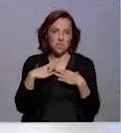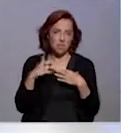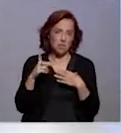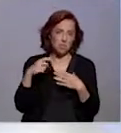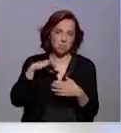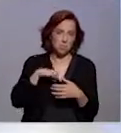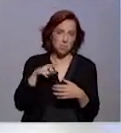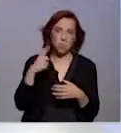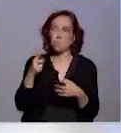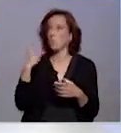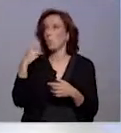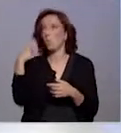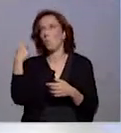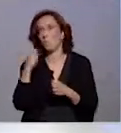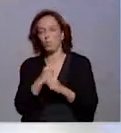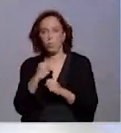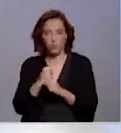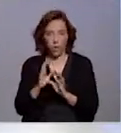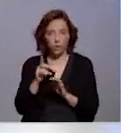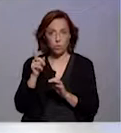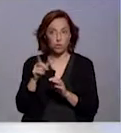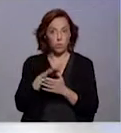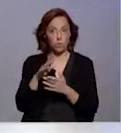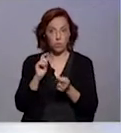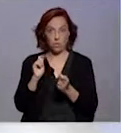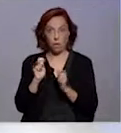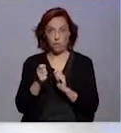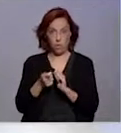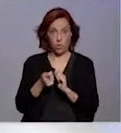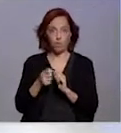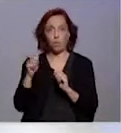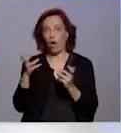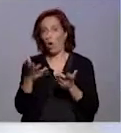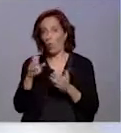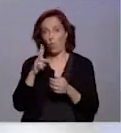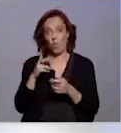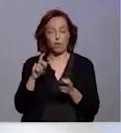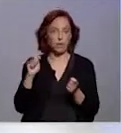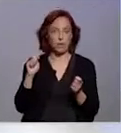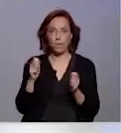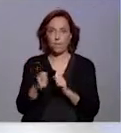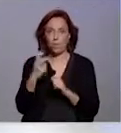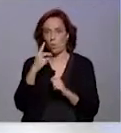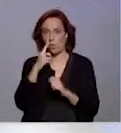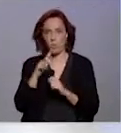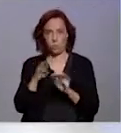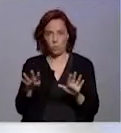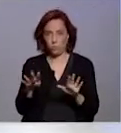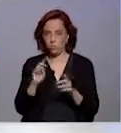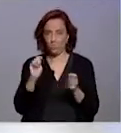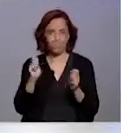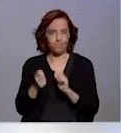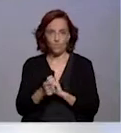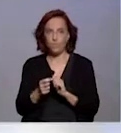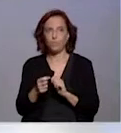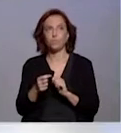56 suele después por ahí buscarte otro trabajo y eso ha ido cambiando yo te diría que eso ya en el uruguay de hoy en 2019 ya no es tan así